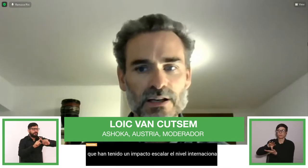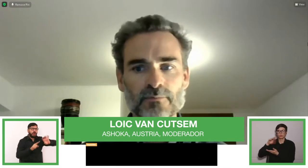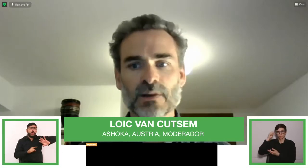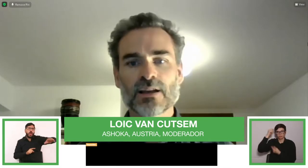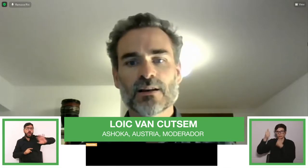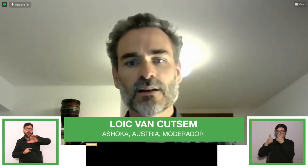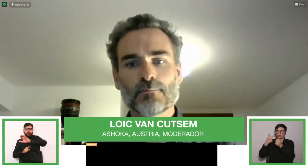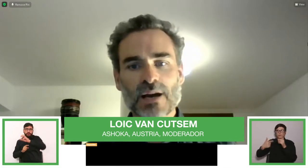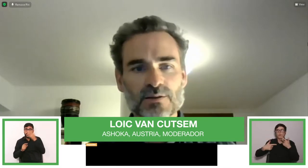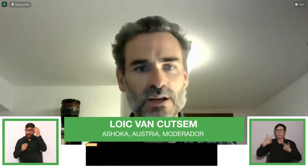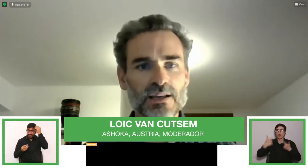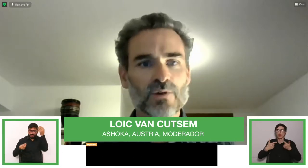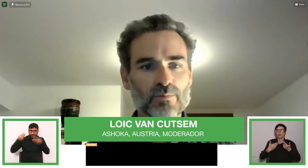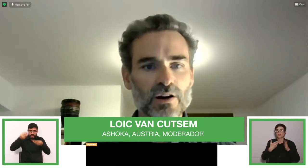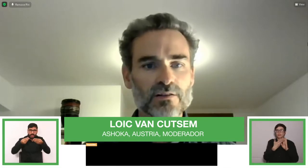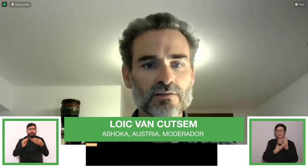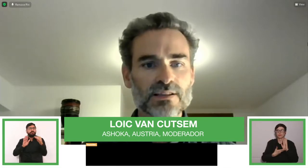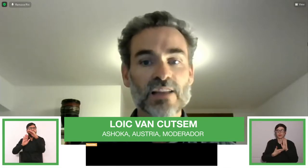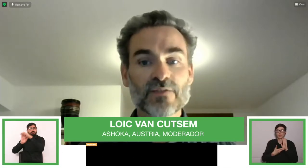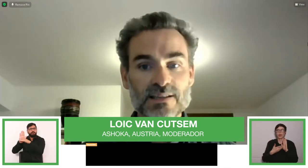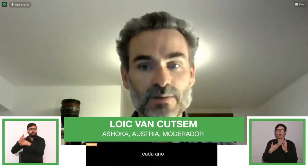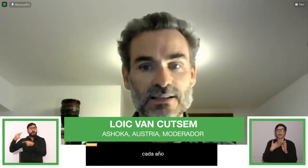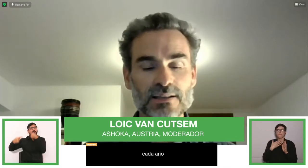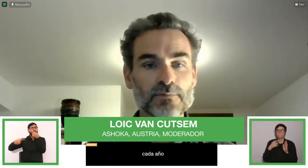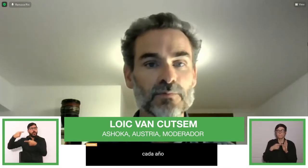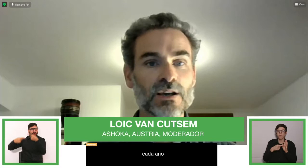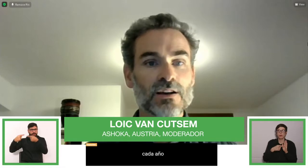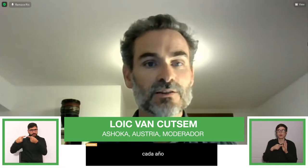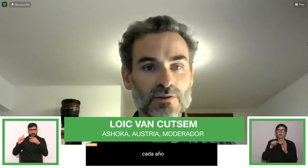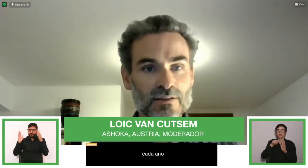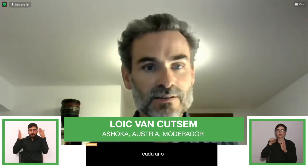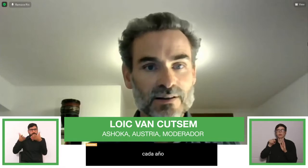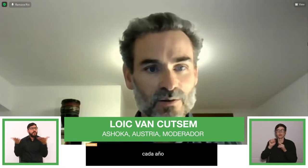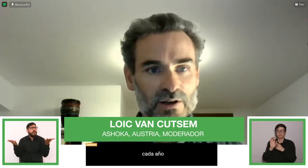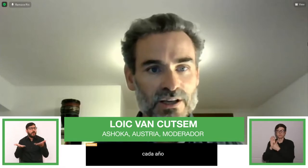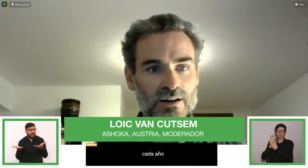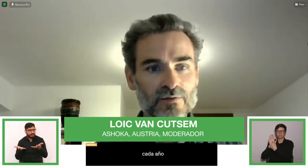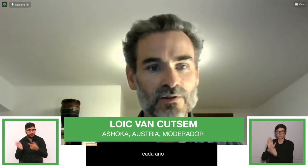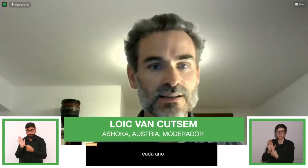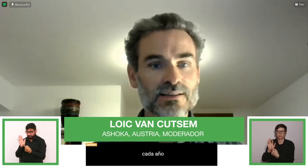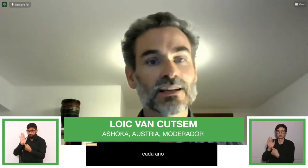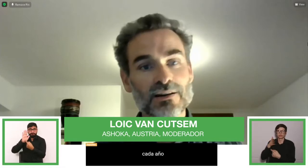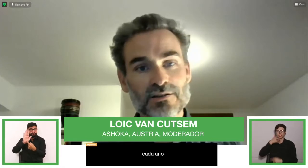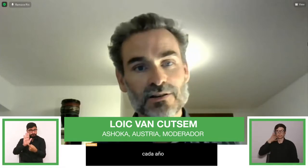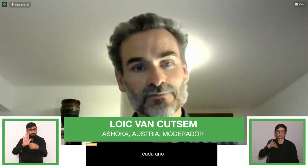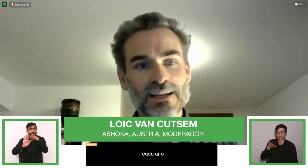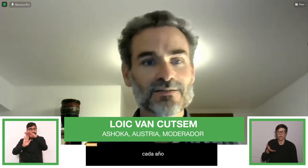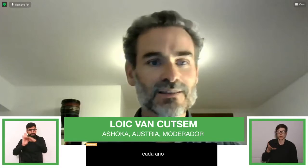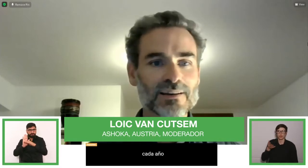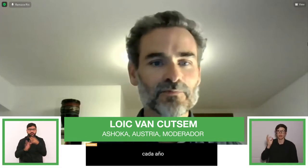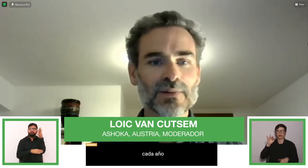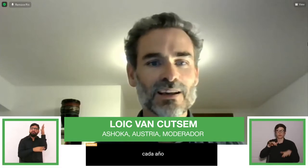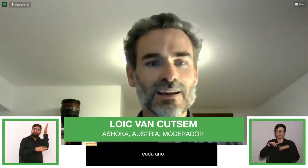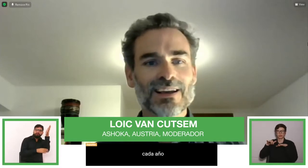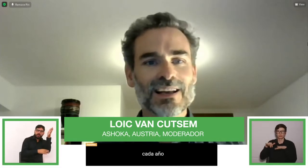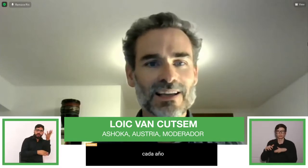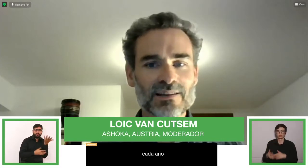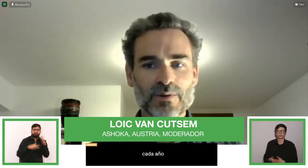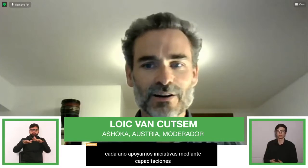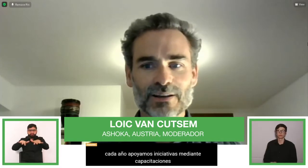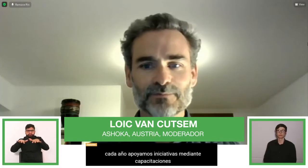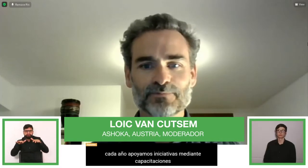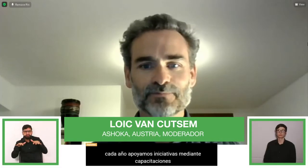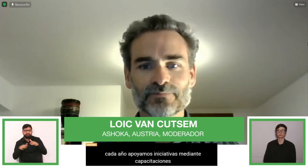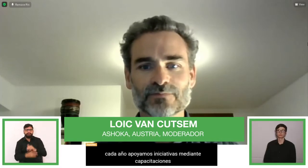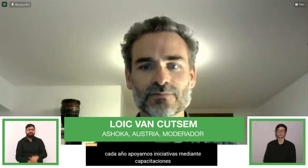iniciativas mediante capacitaciones, tutorías y visibilidad en las conferencias de Zero Project en Austria